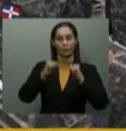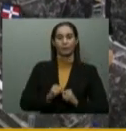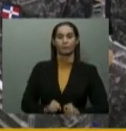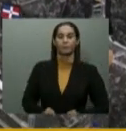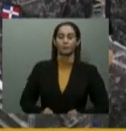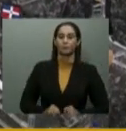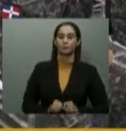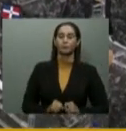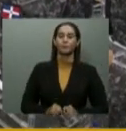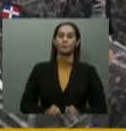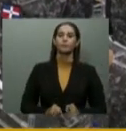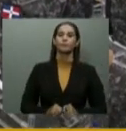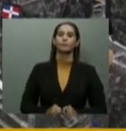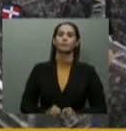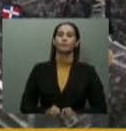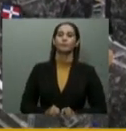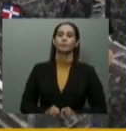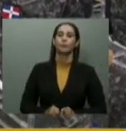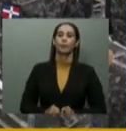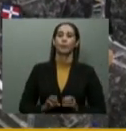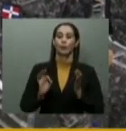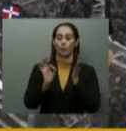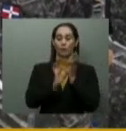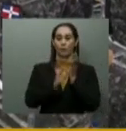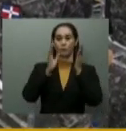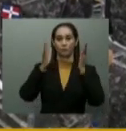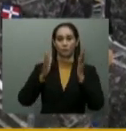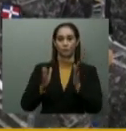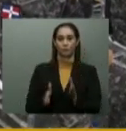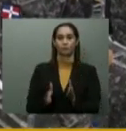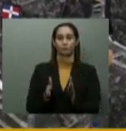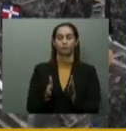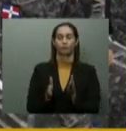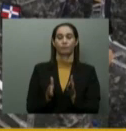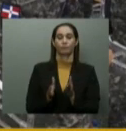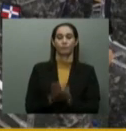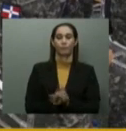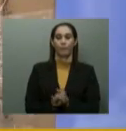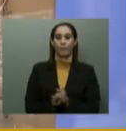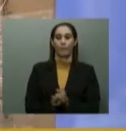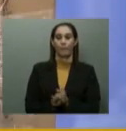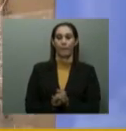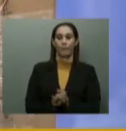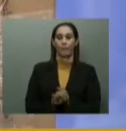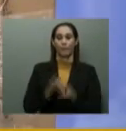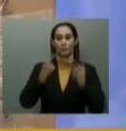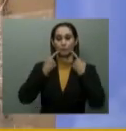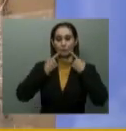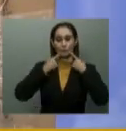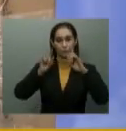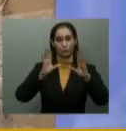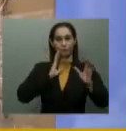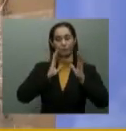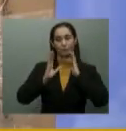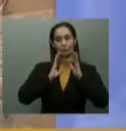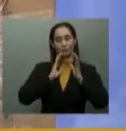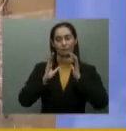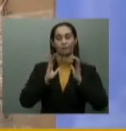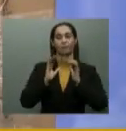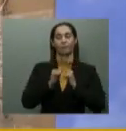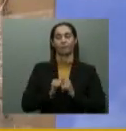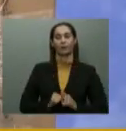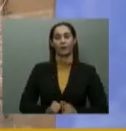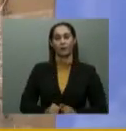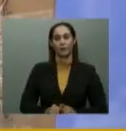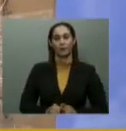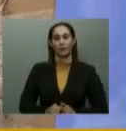sale a la luz pública la verdad pero hay un aspecto también que yo tengo de preguntarme sobre la ley de